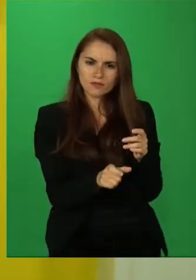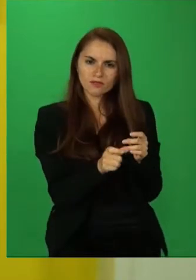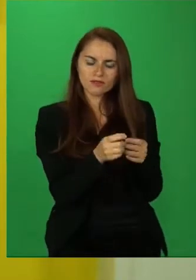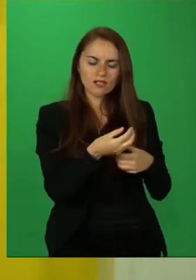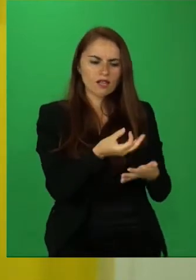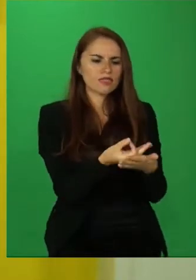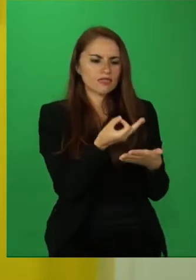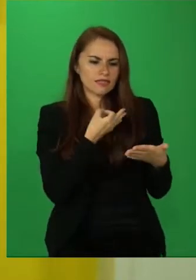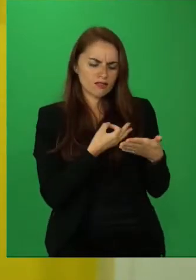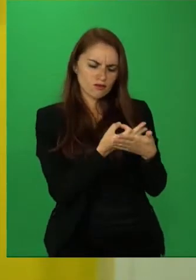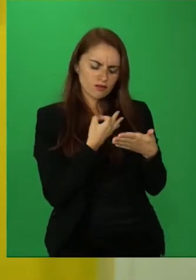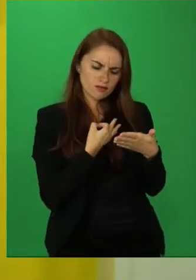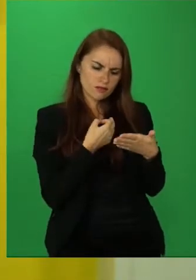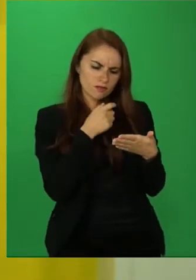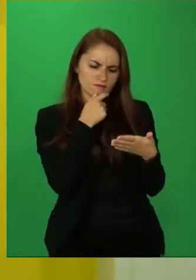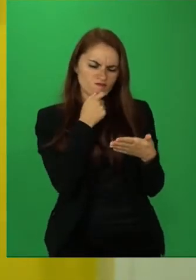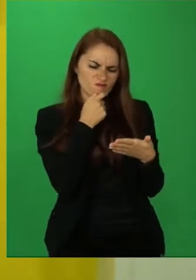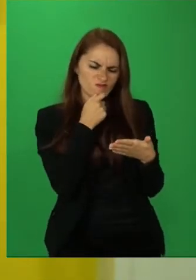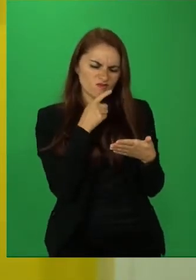texto, comprenderlo,